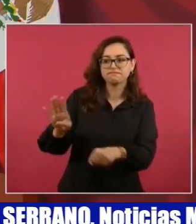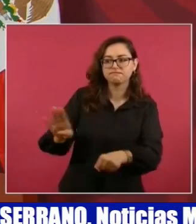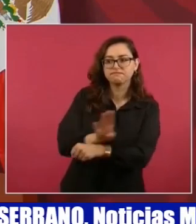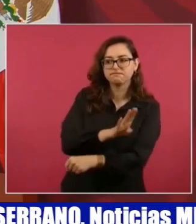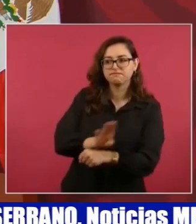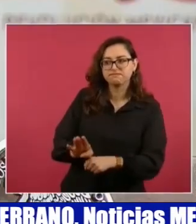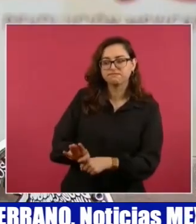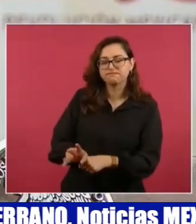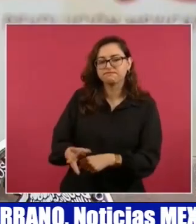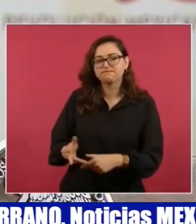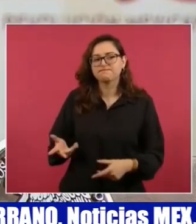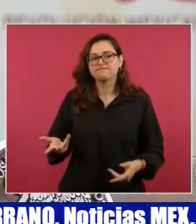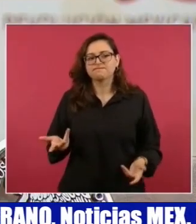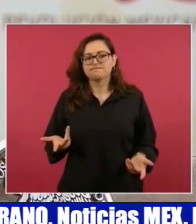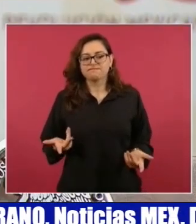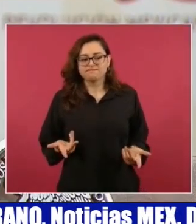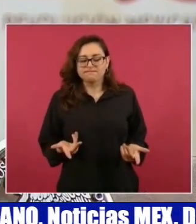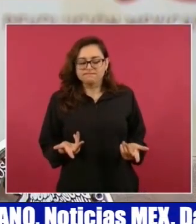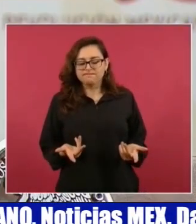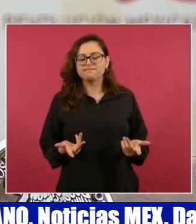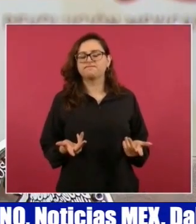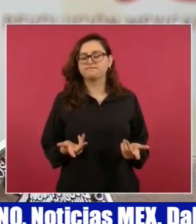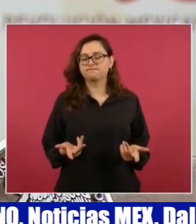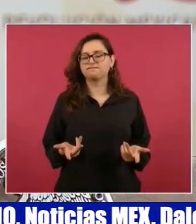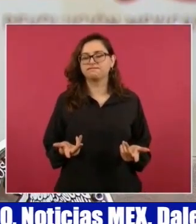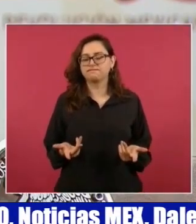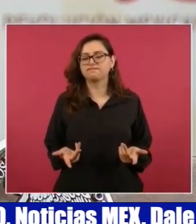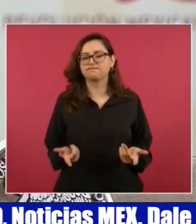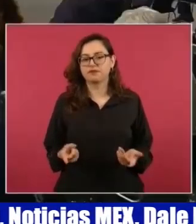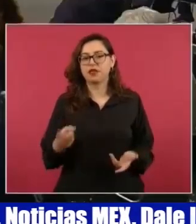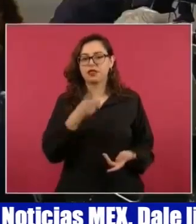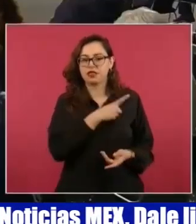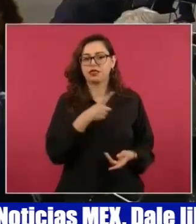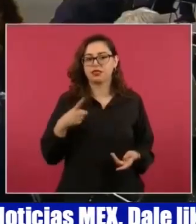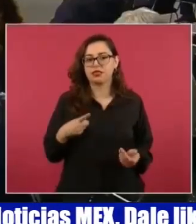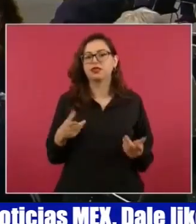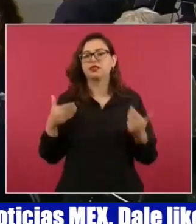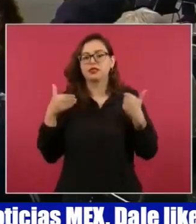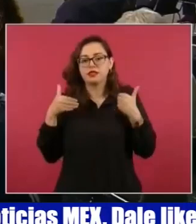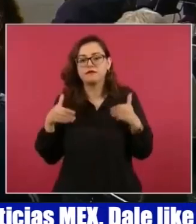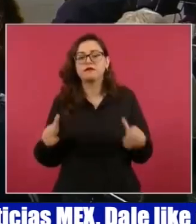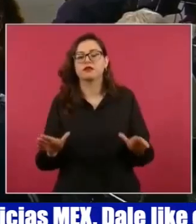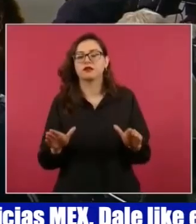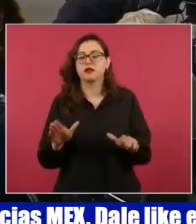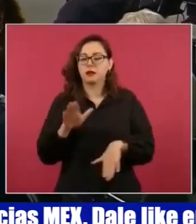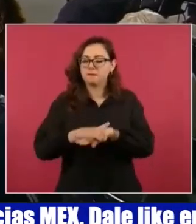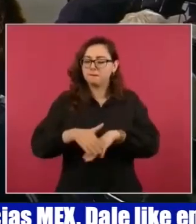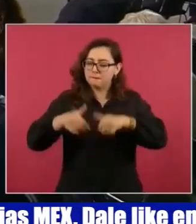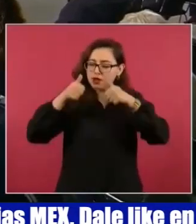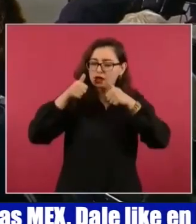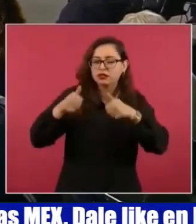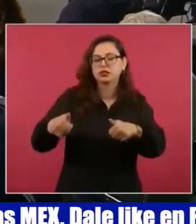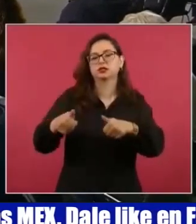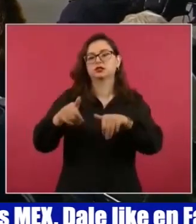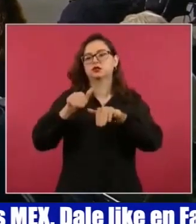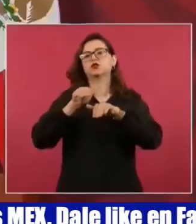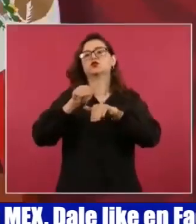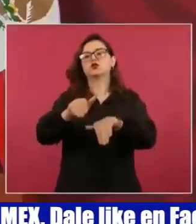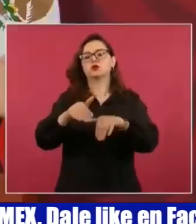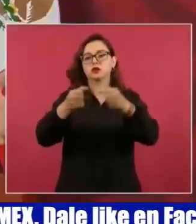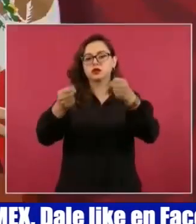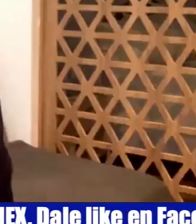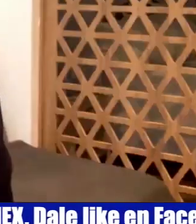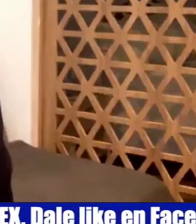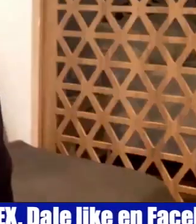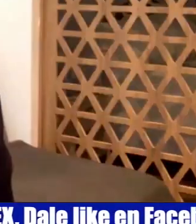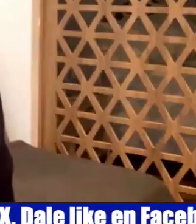en las diferencias, y darle un trato especial a seguridad. Y después